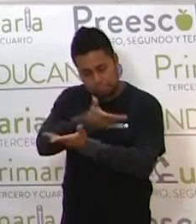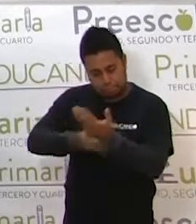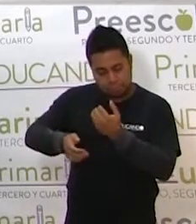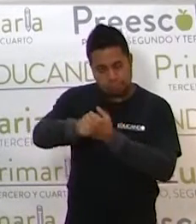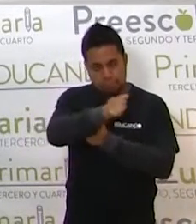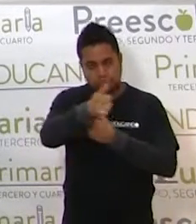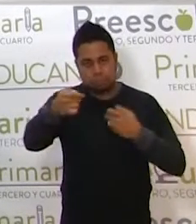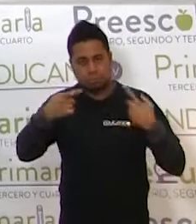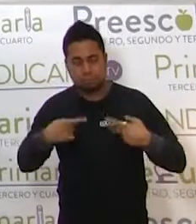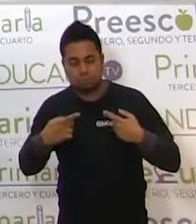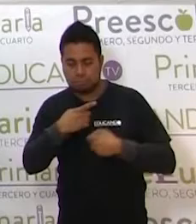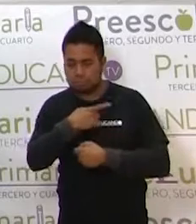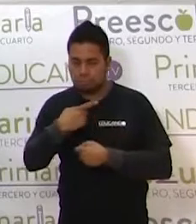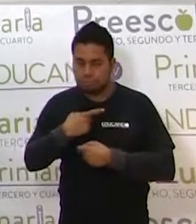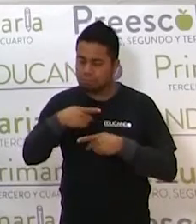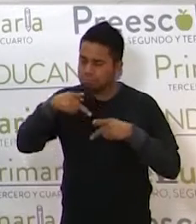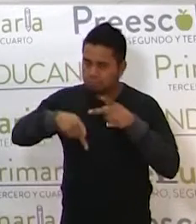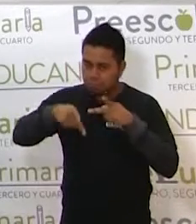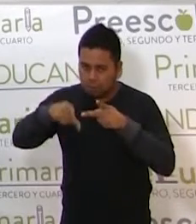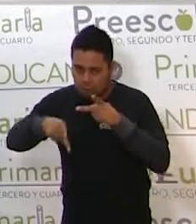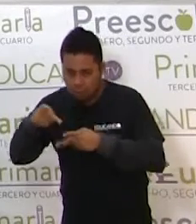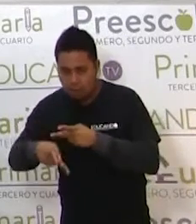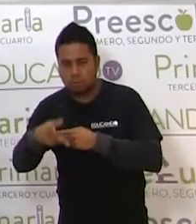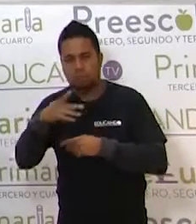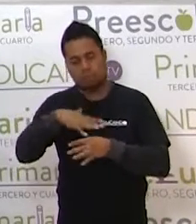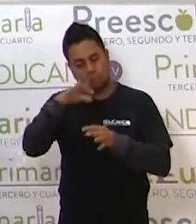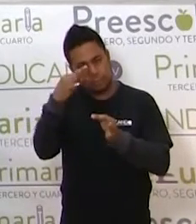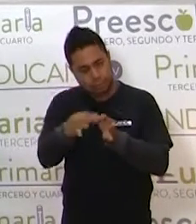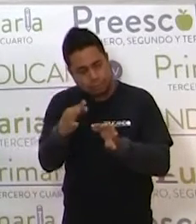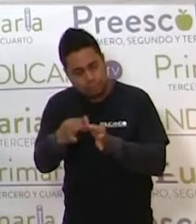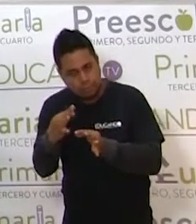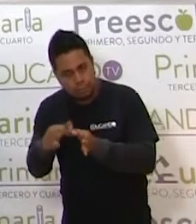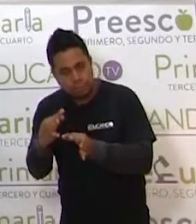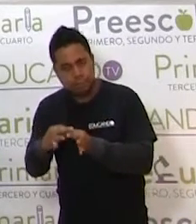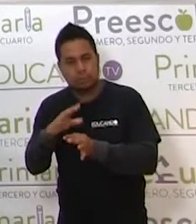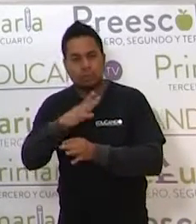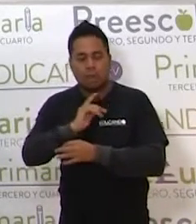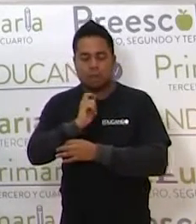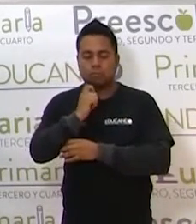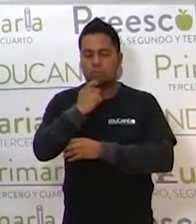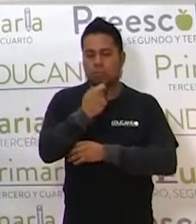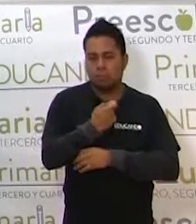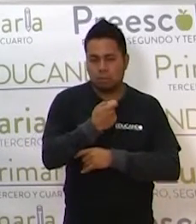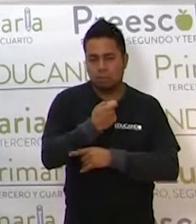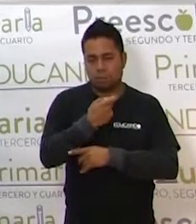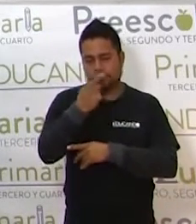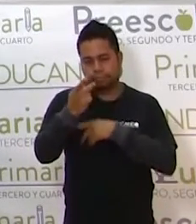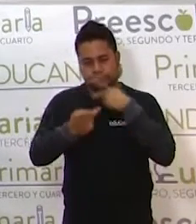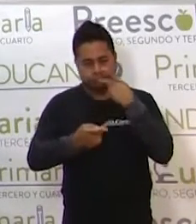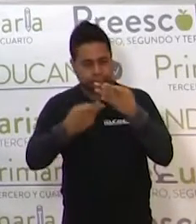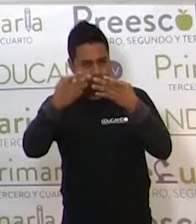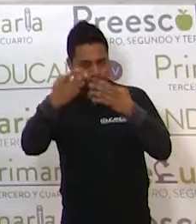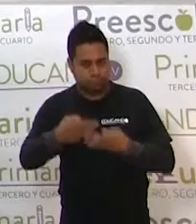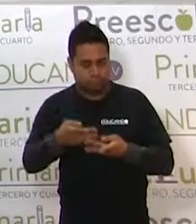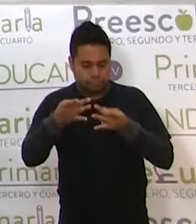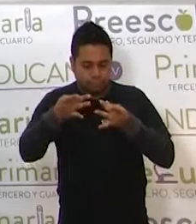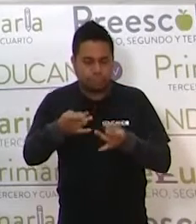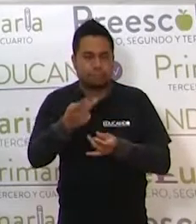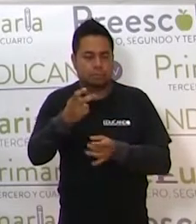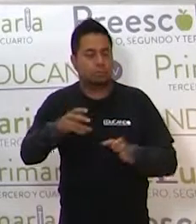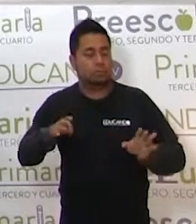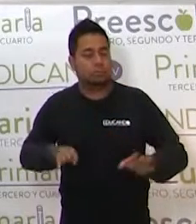personas debe de tener un ritmo debe de tener también una secuencia un volumen o una entonación esto hace